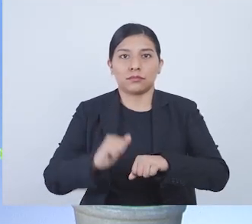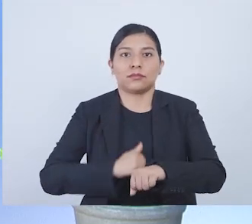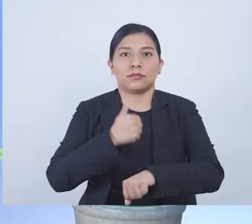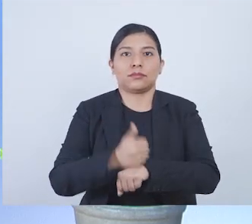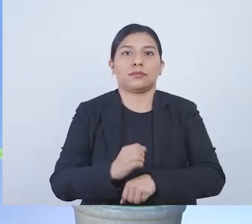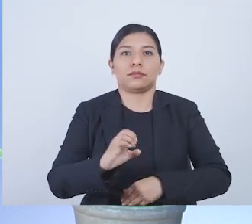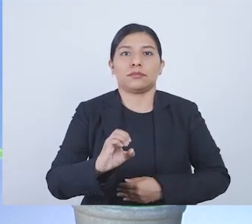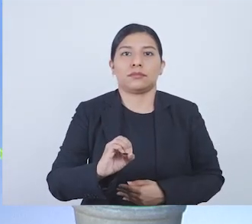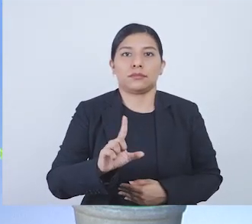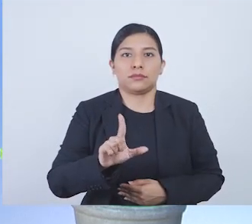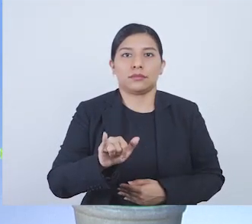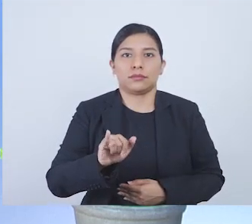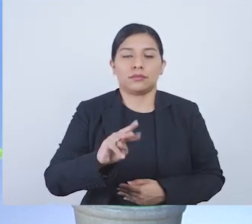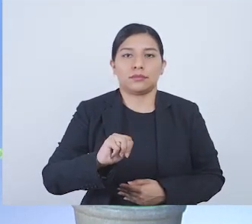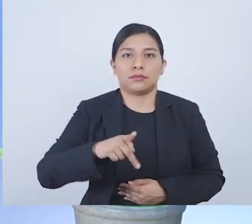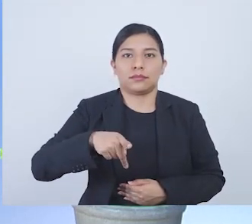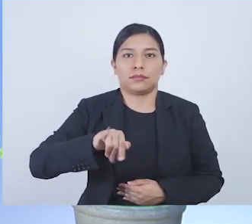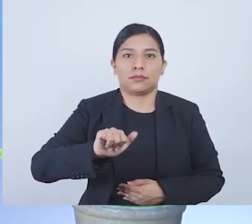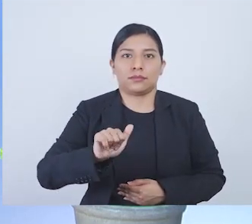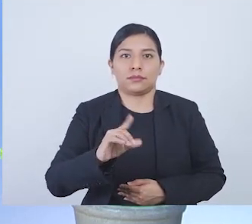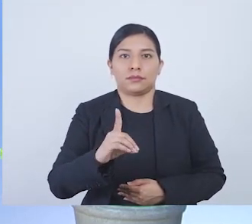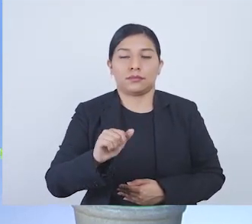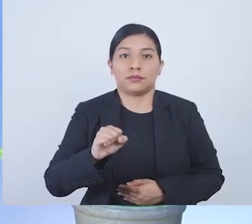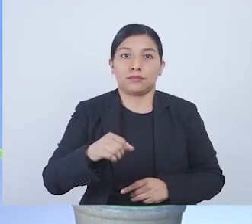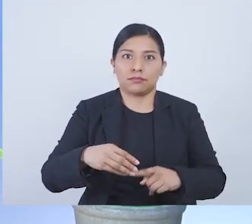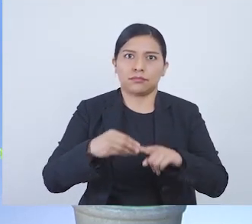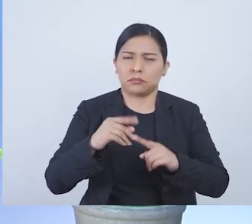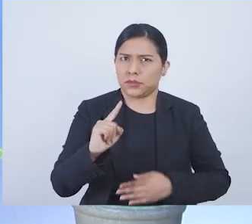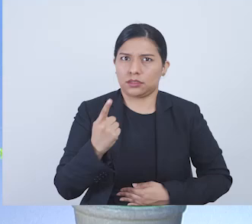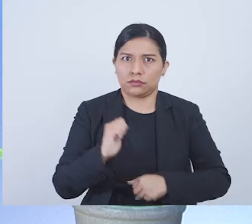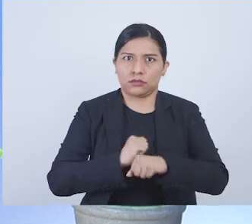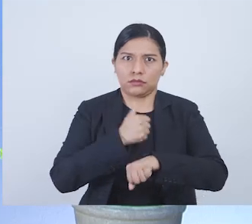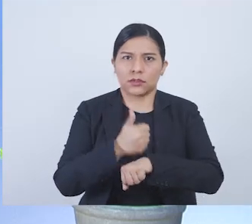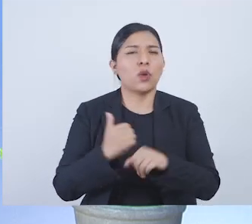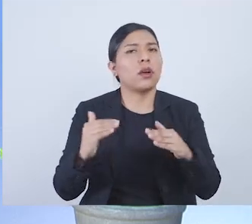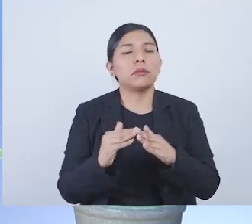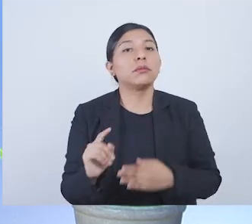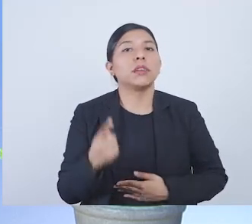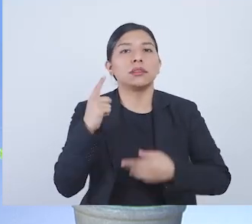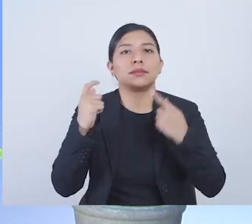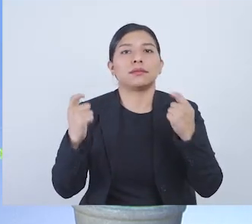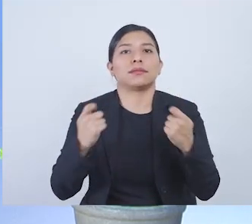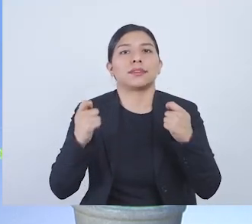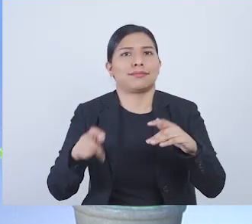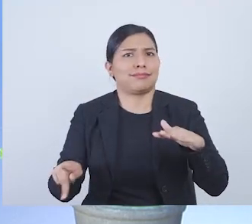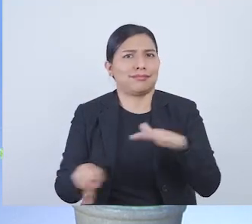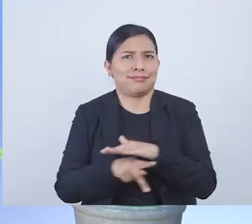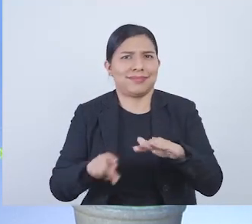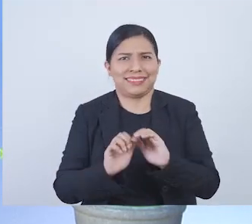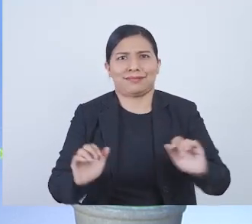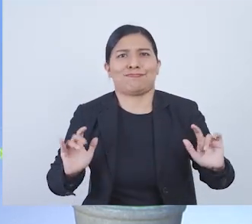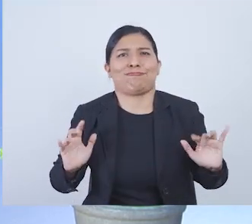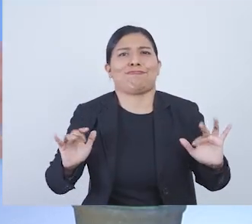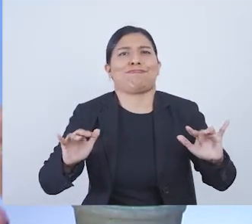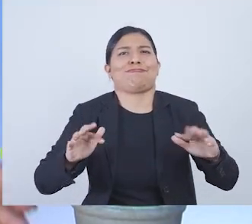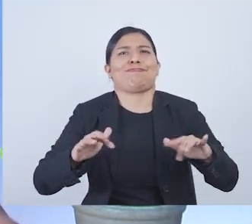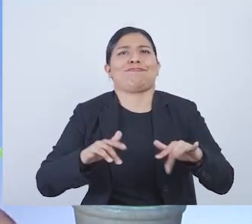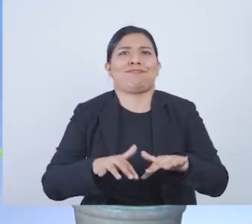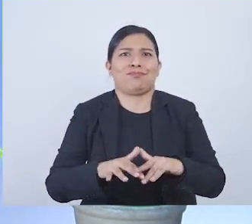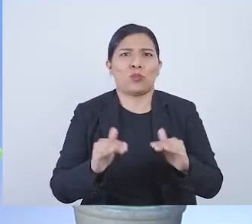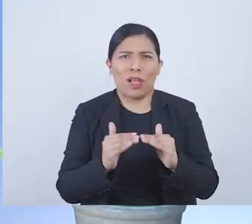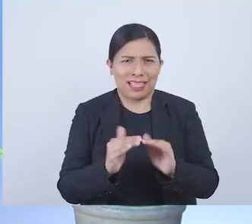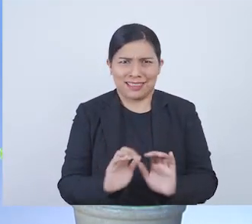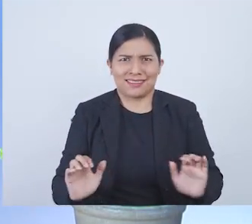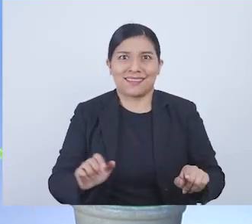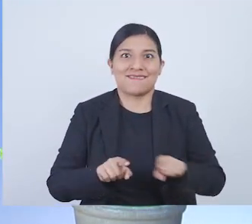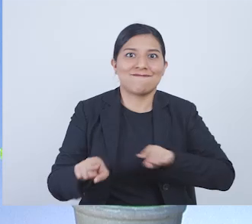Especiales. También los primeros festivales de parvularia, donde participaban también los